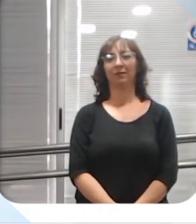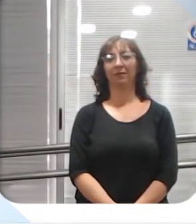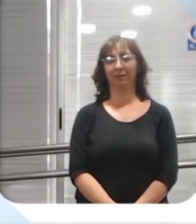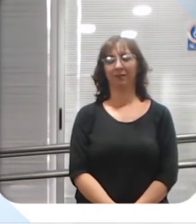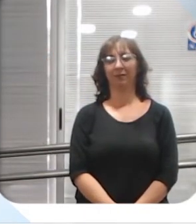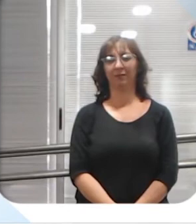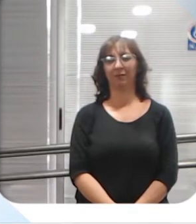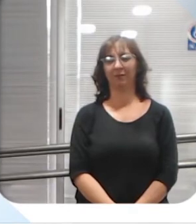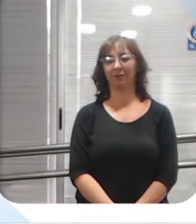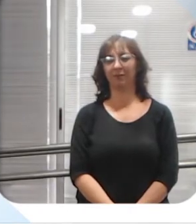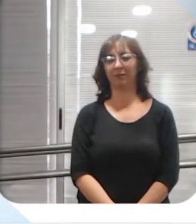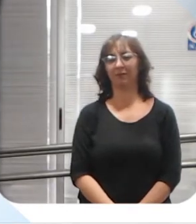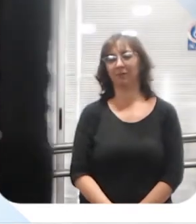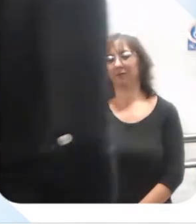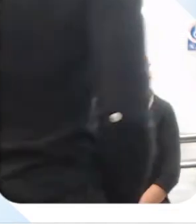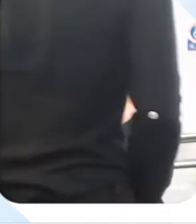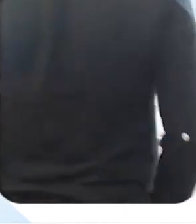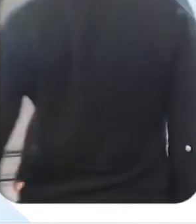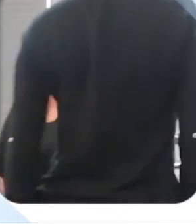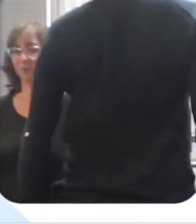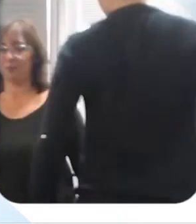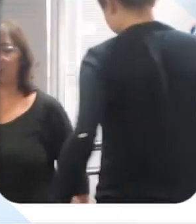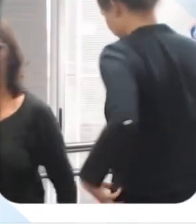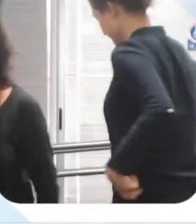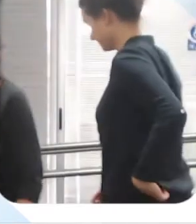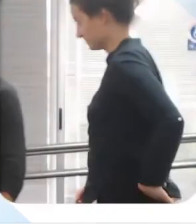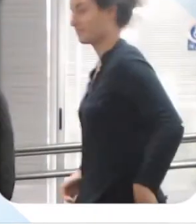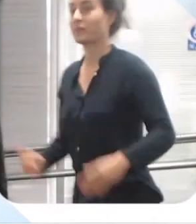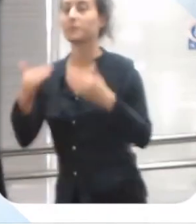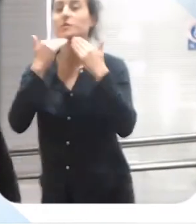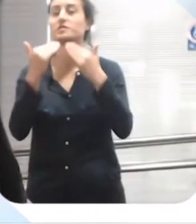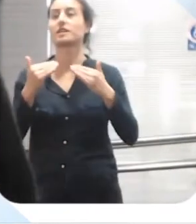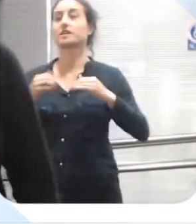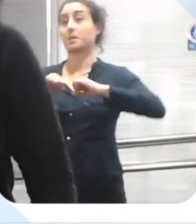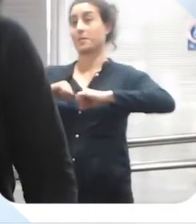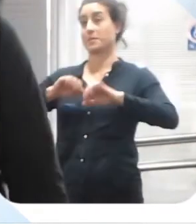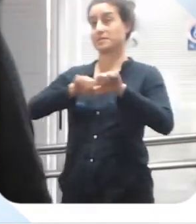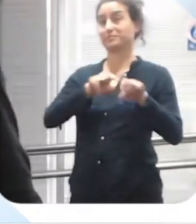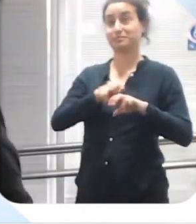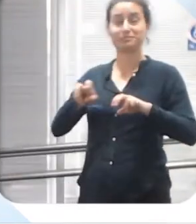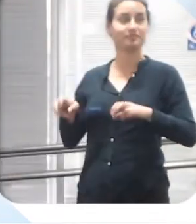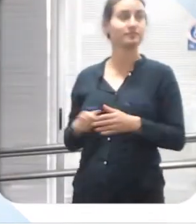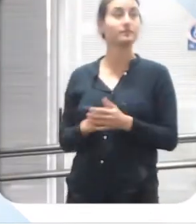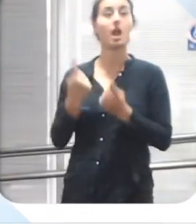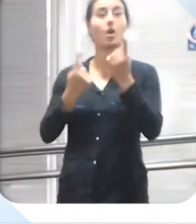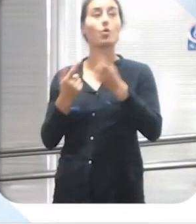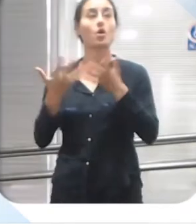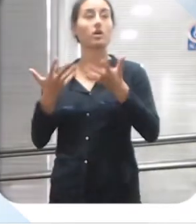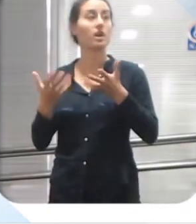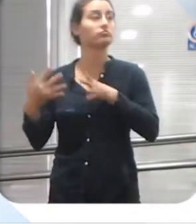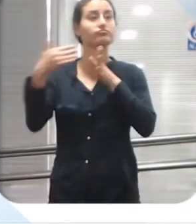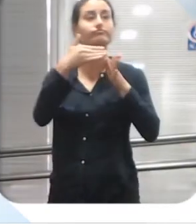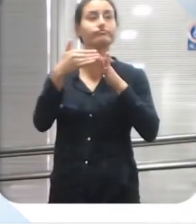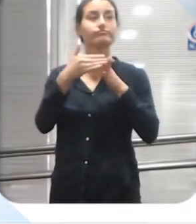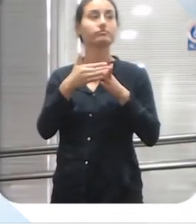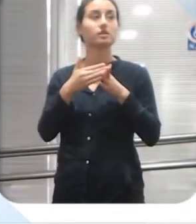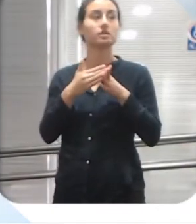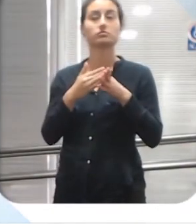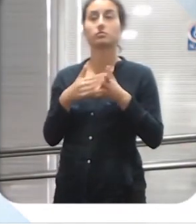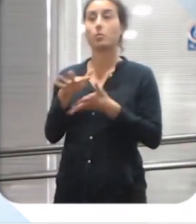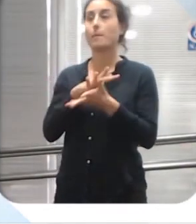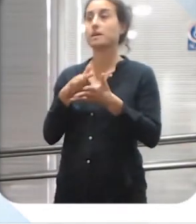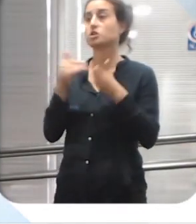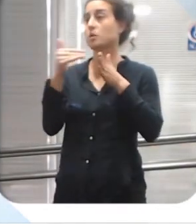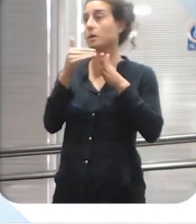Muchas gracias a ustedes por esta mesa. No sé si alguien quiere preguntar algo. Abrimos un espacio de